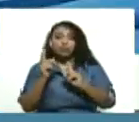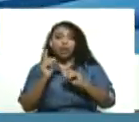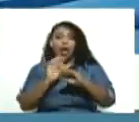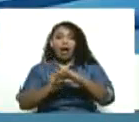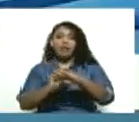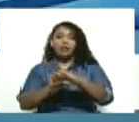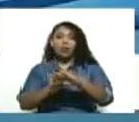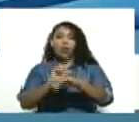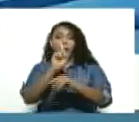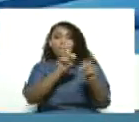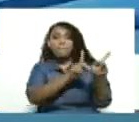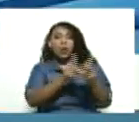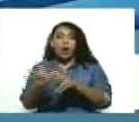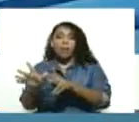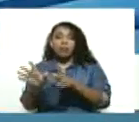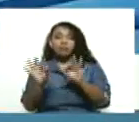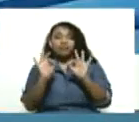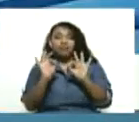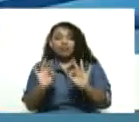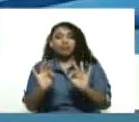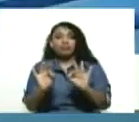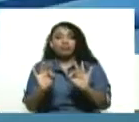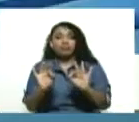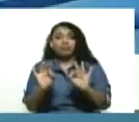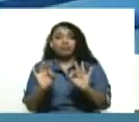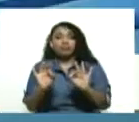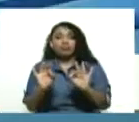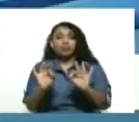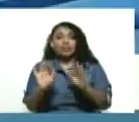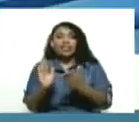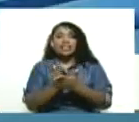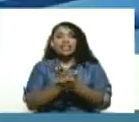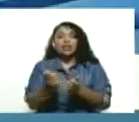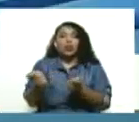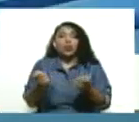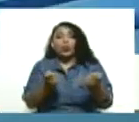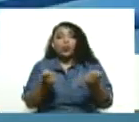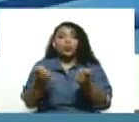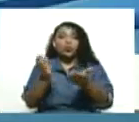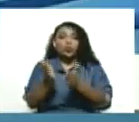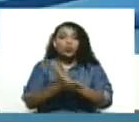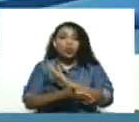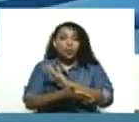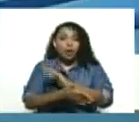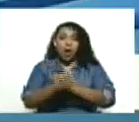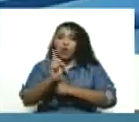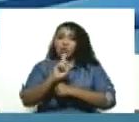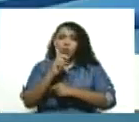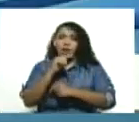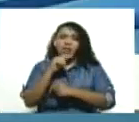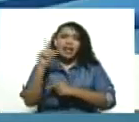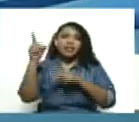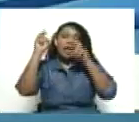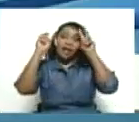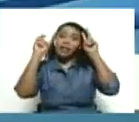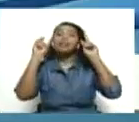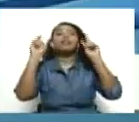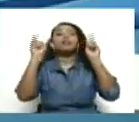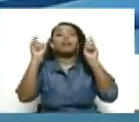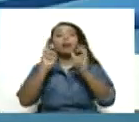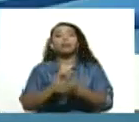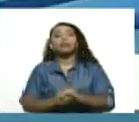programa explícitamente descolonizador no estaba en boga ese concepto